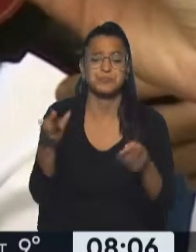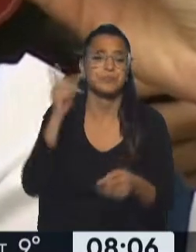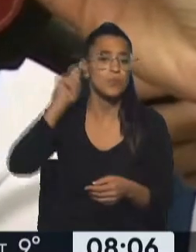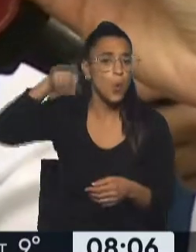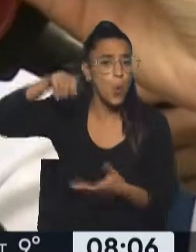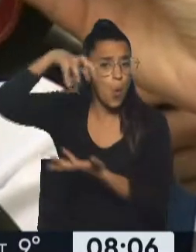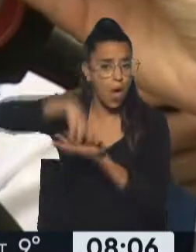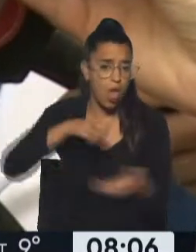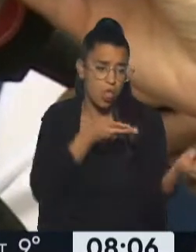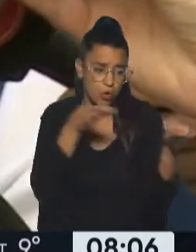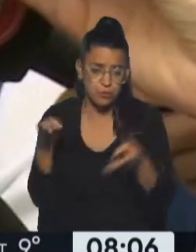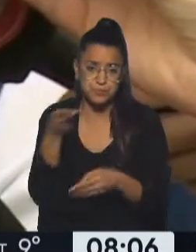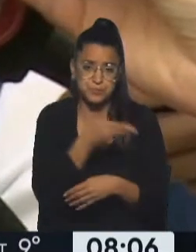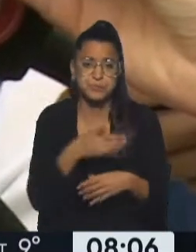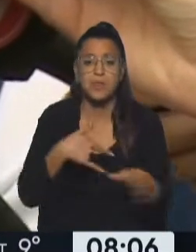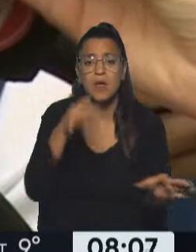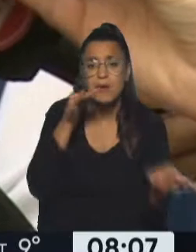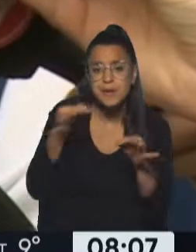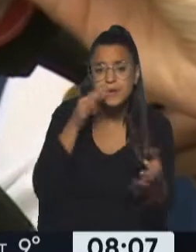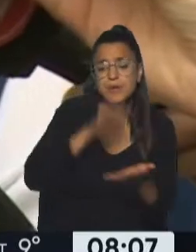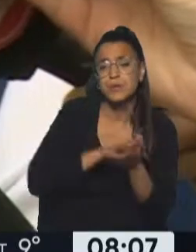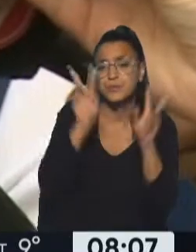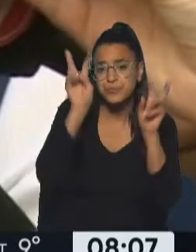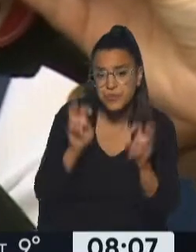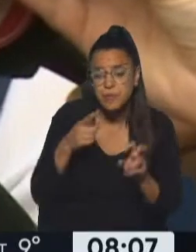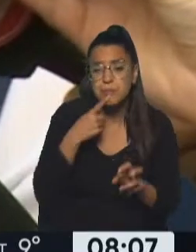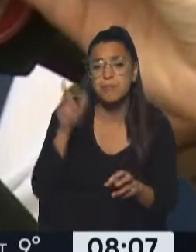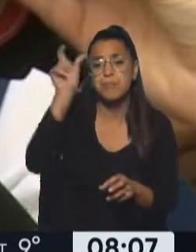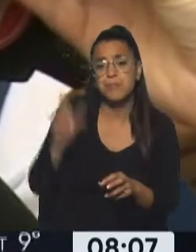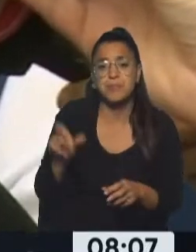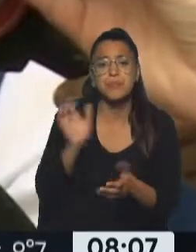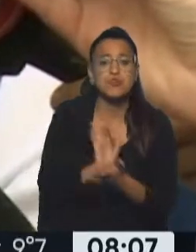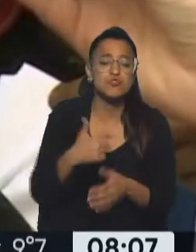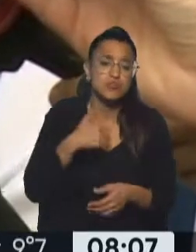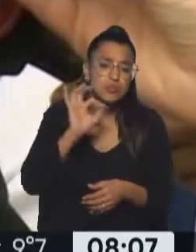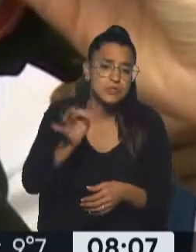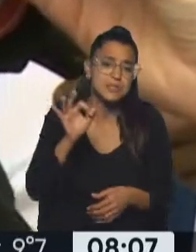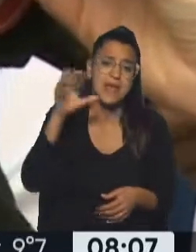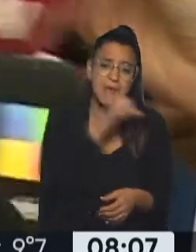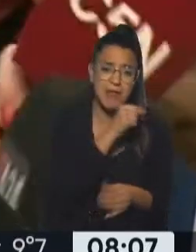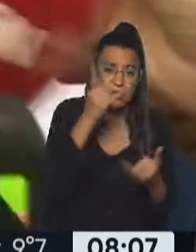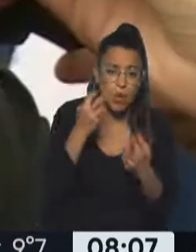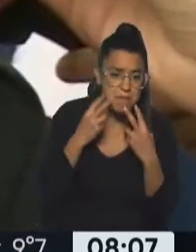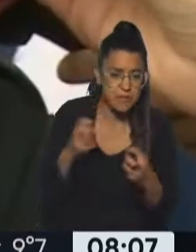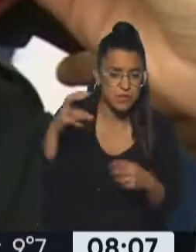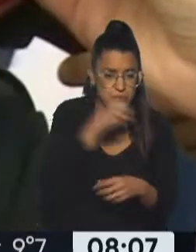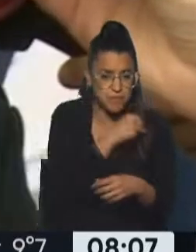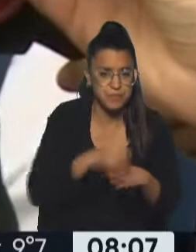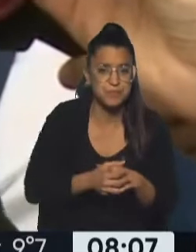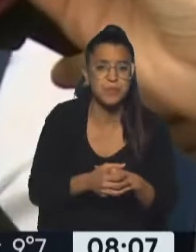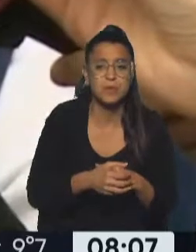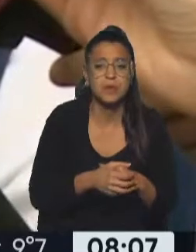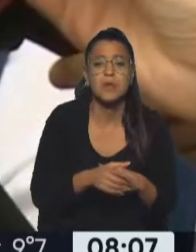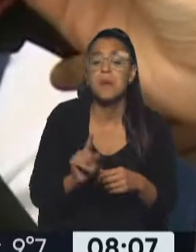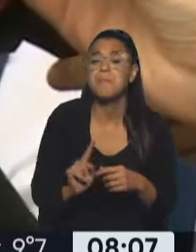juzgado, dialogar un poquito sobre la causa con la persona que la despacha. Entendemos que es secreto de sumario. ¿Saber entonces que no